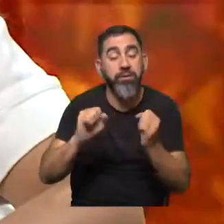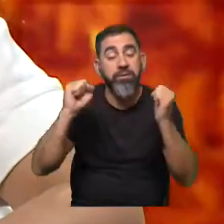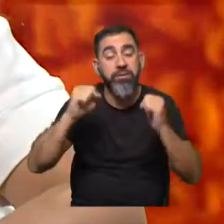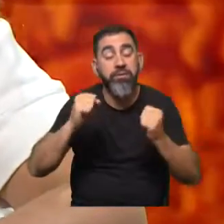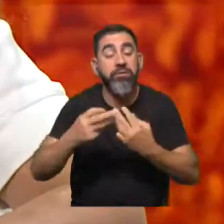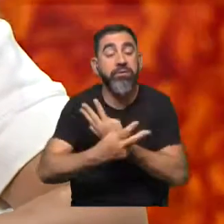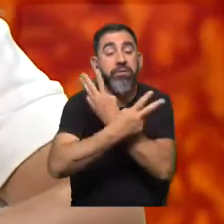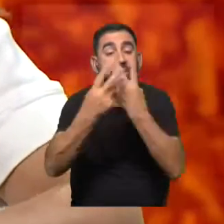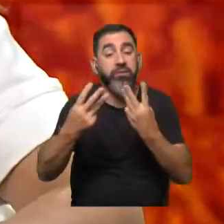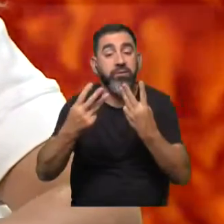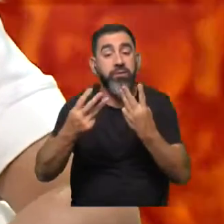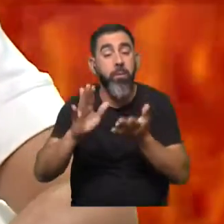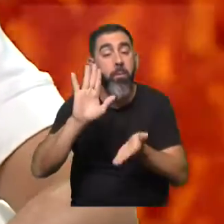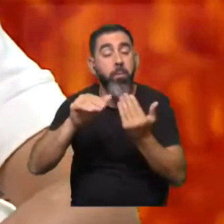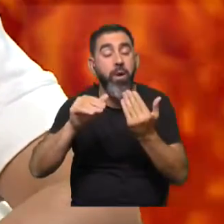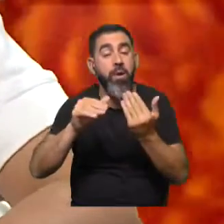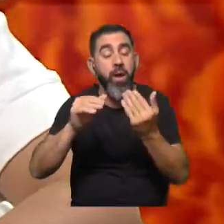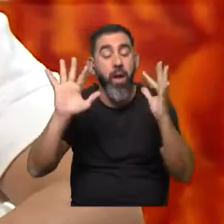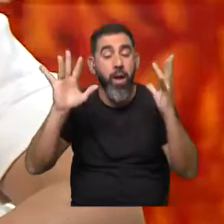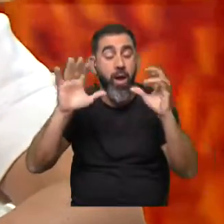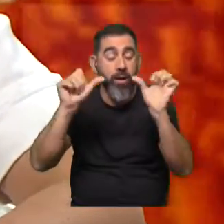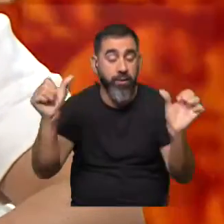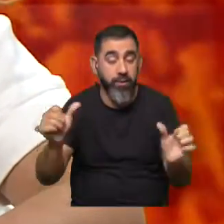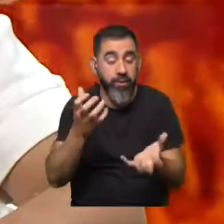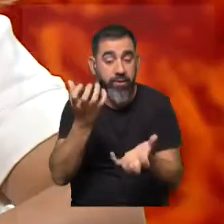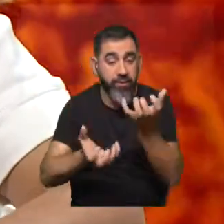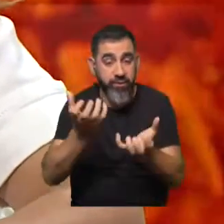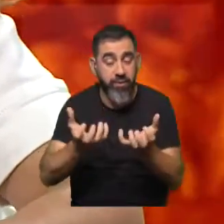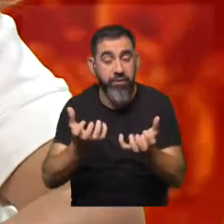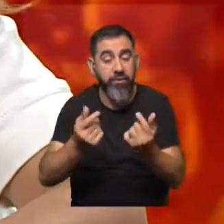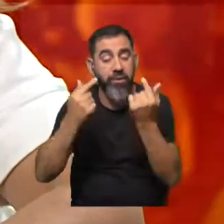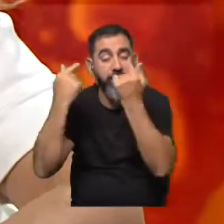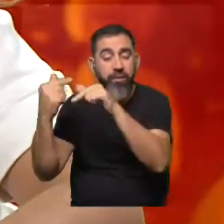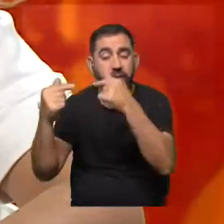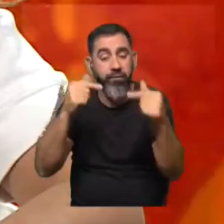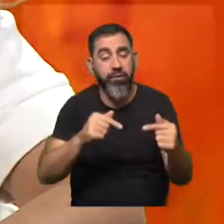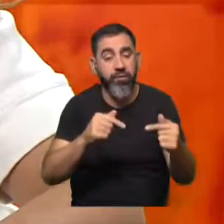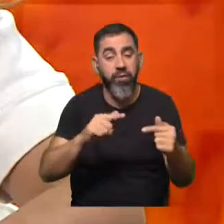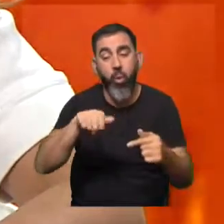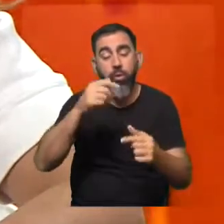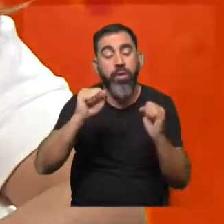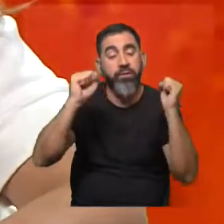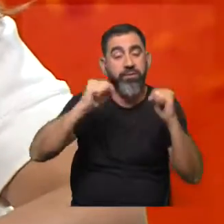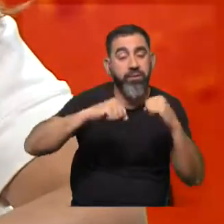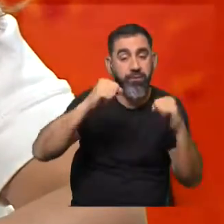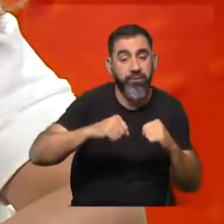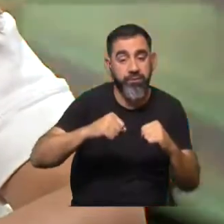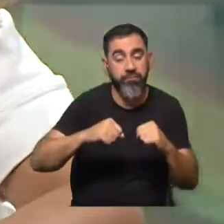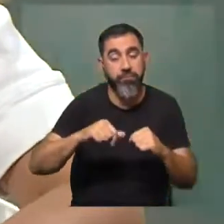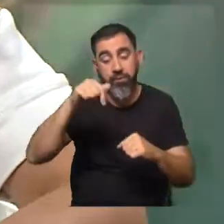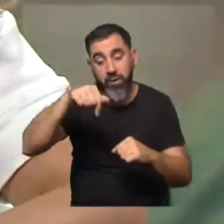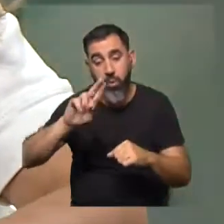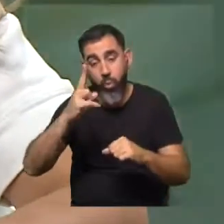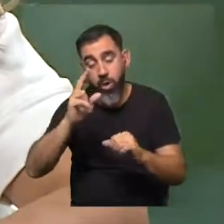en general, quizás con más hincapié en el artesanal, en tener como un diferencial, algo que los diferencie a nivel